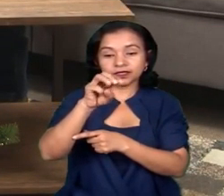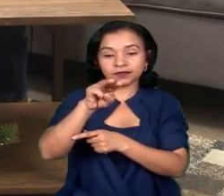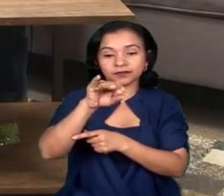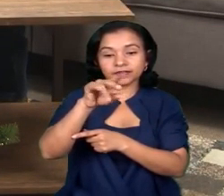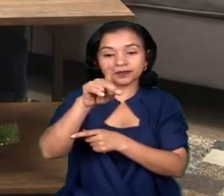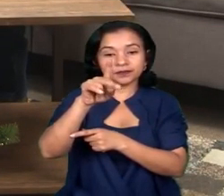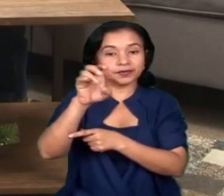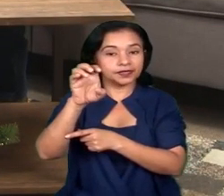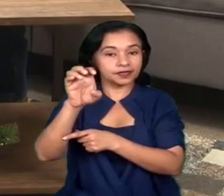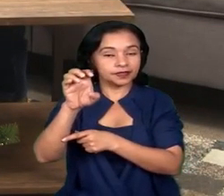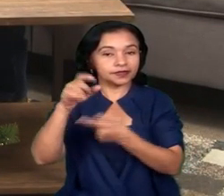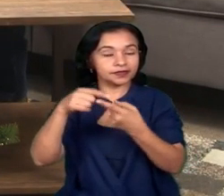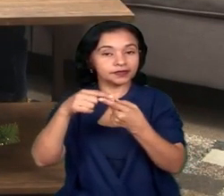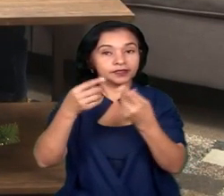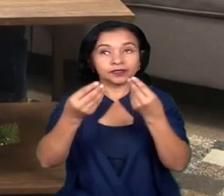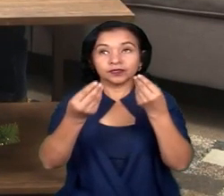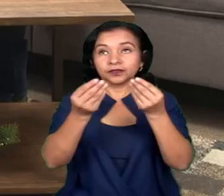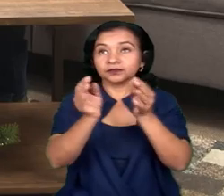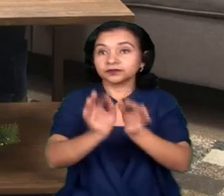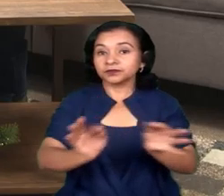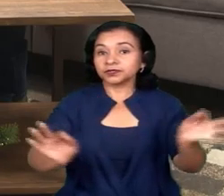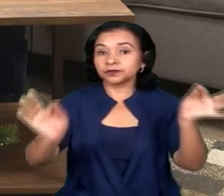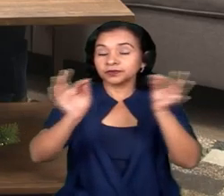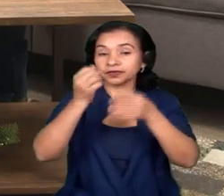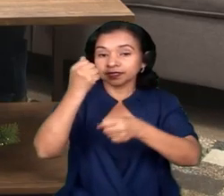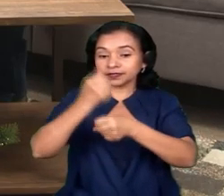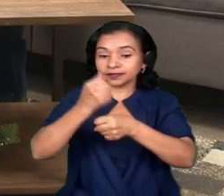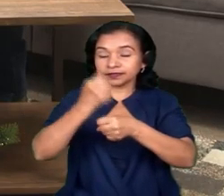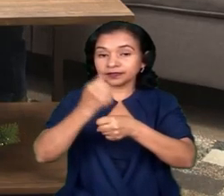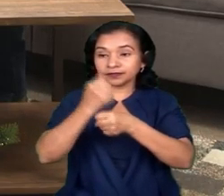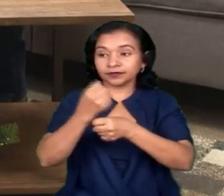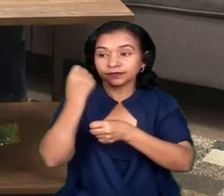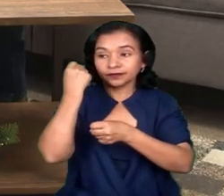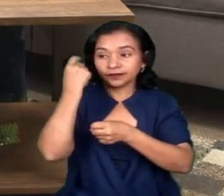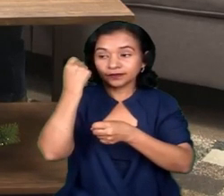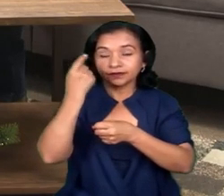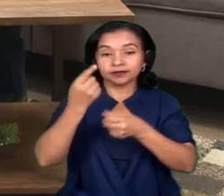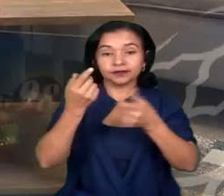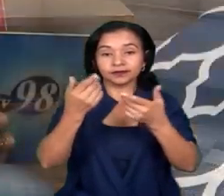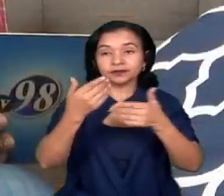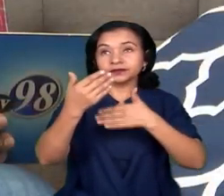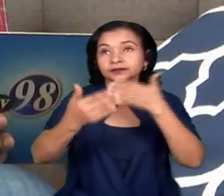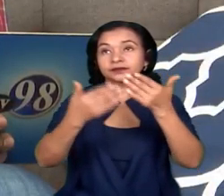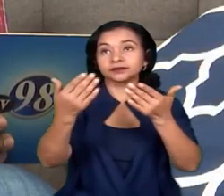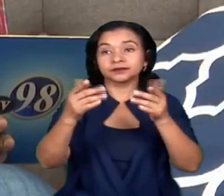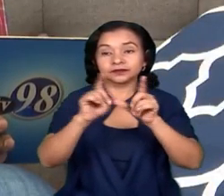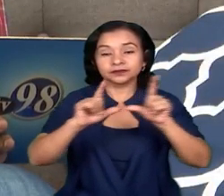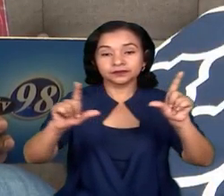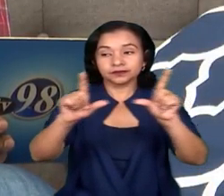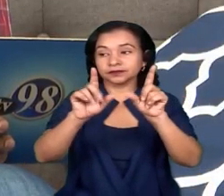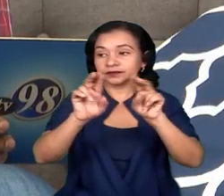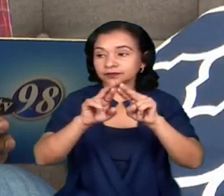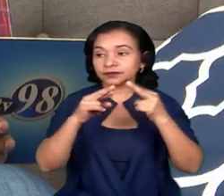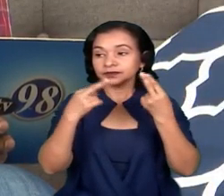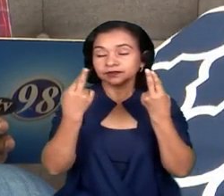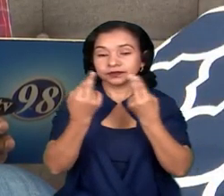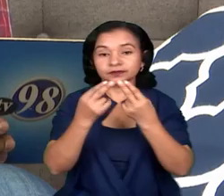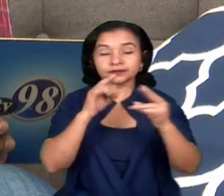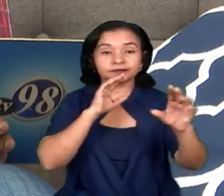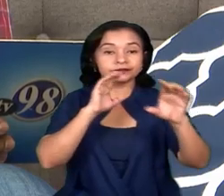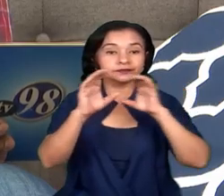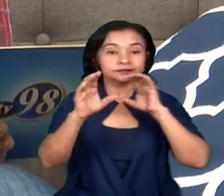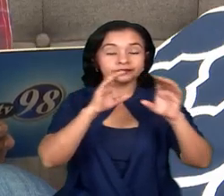Muy importante todo el trabajo que vienen haciendo, ese proceso de entendimiento, don Jorge, ese proceso de espacio y de encuentro, de diálogo